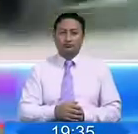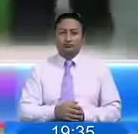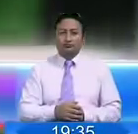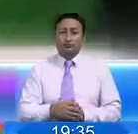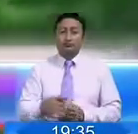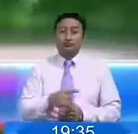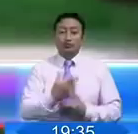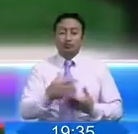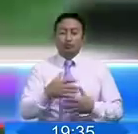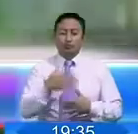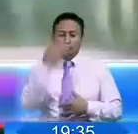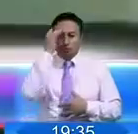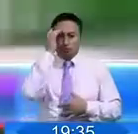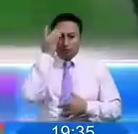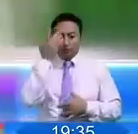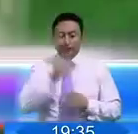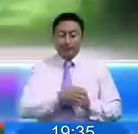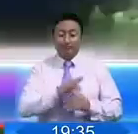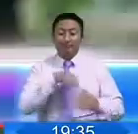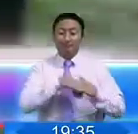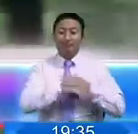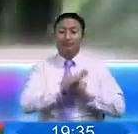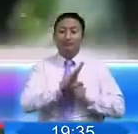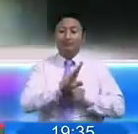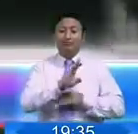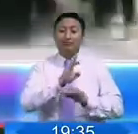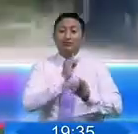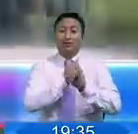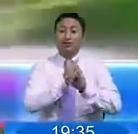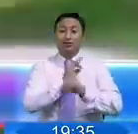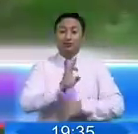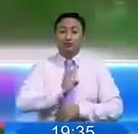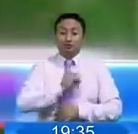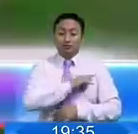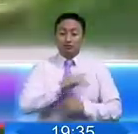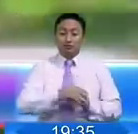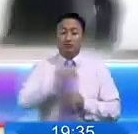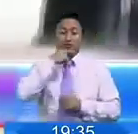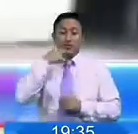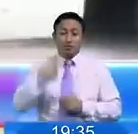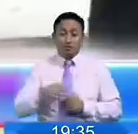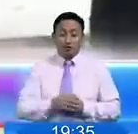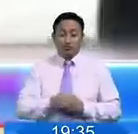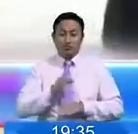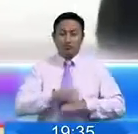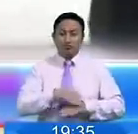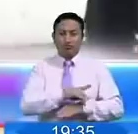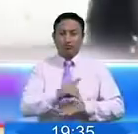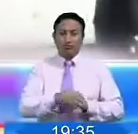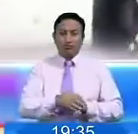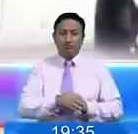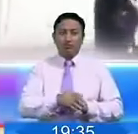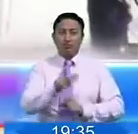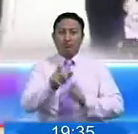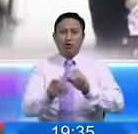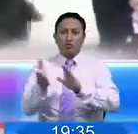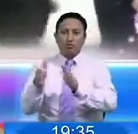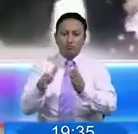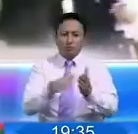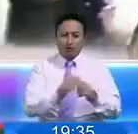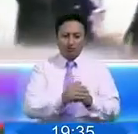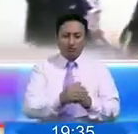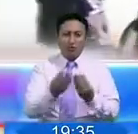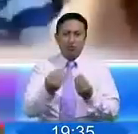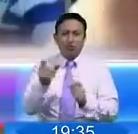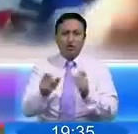Momentos de terror se vivieron en una escuela técnica de la ciudad de Kerch, en Crimea, Rusia, tras un ataque que dejó varios muertos y decenas